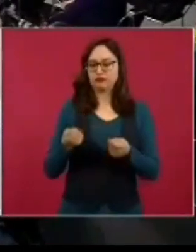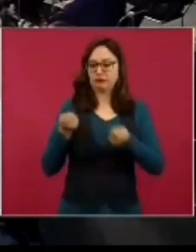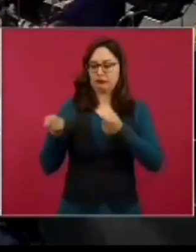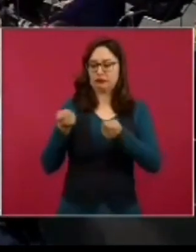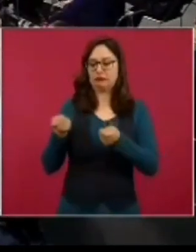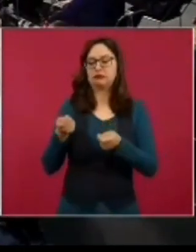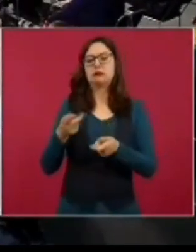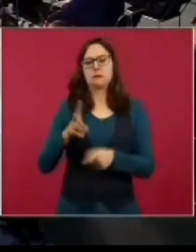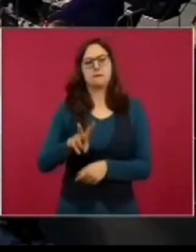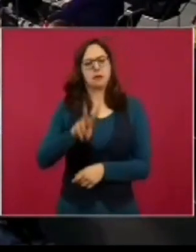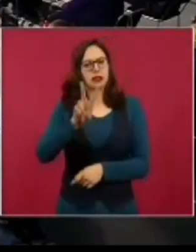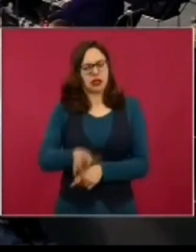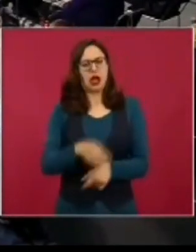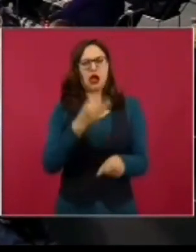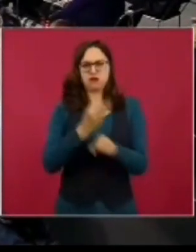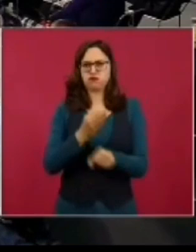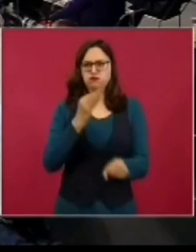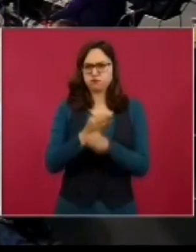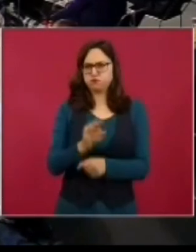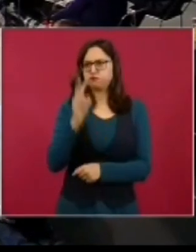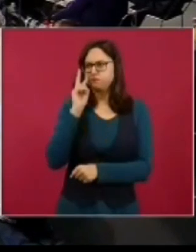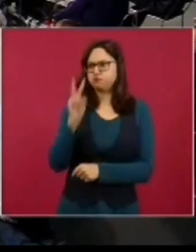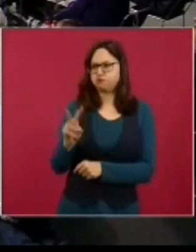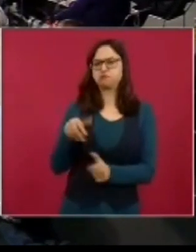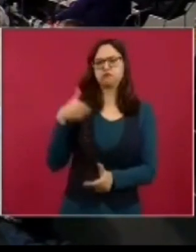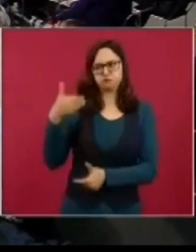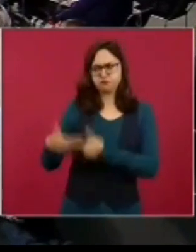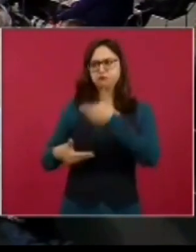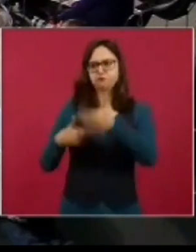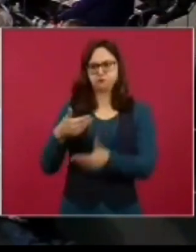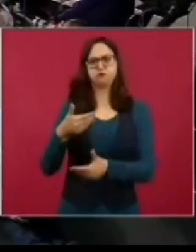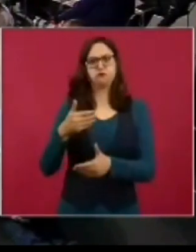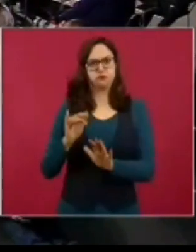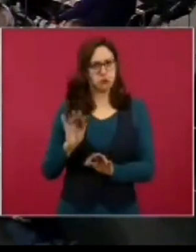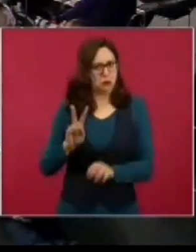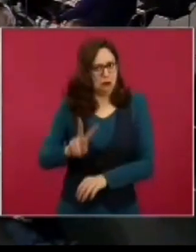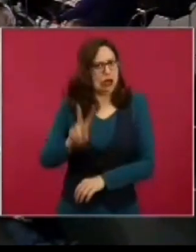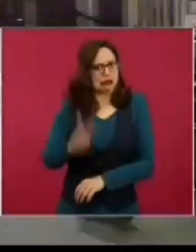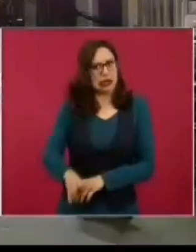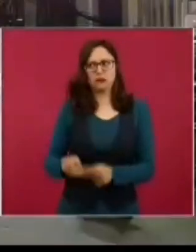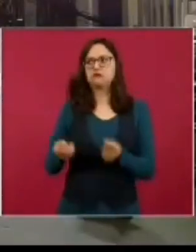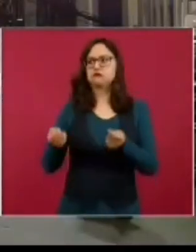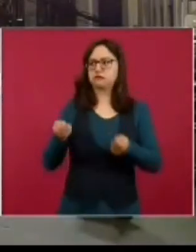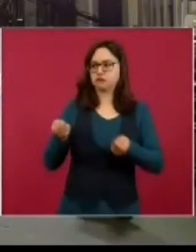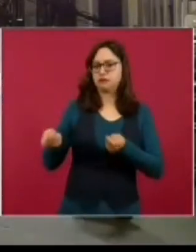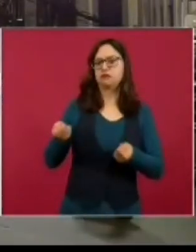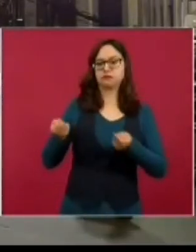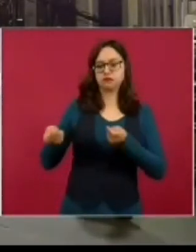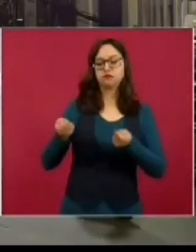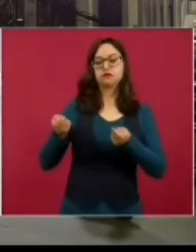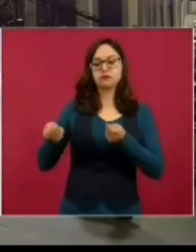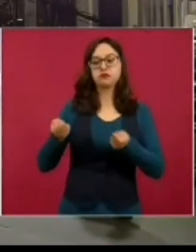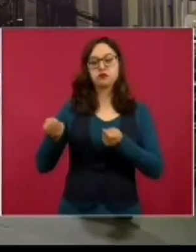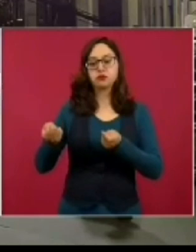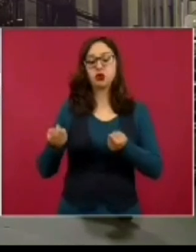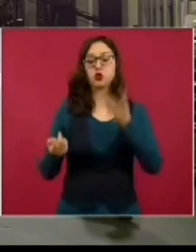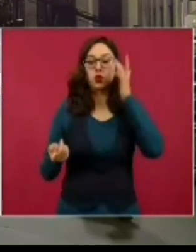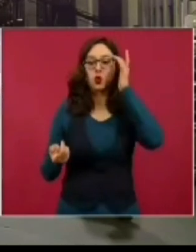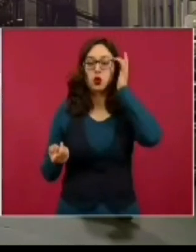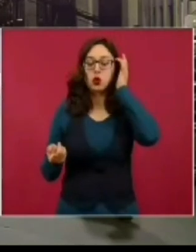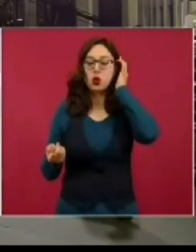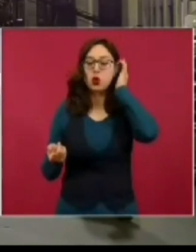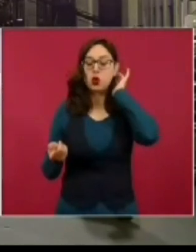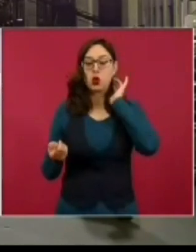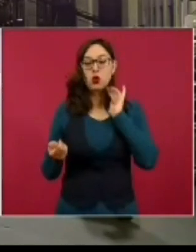que está funcionando. De manera inusitada en México, los consumidores pues tenemos costos